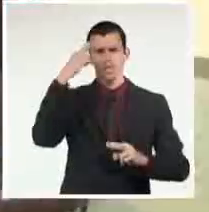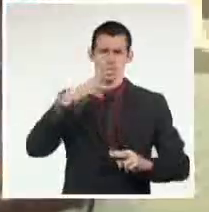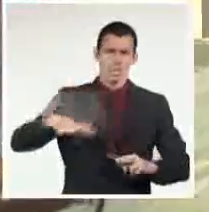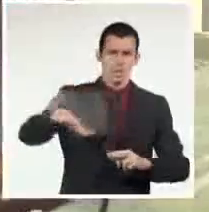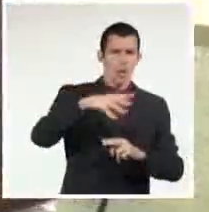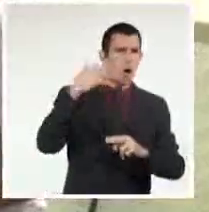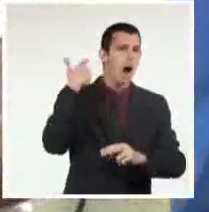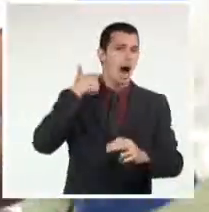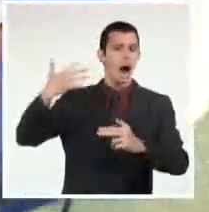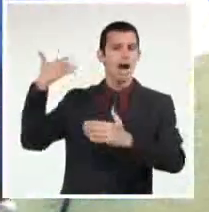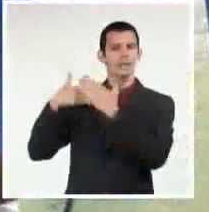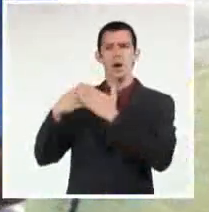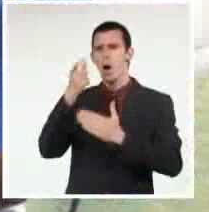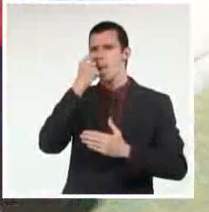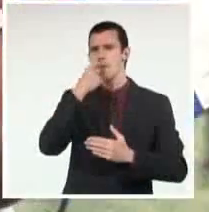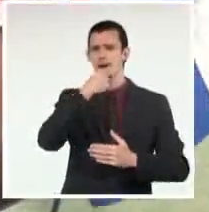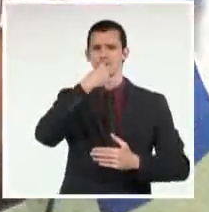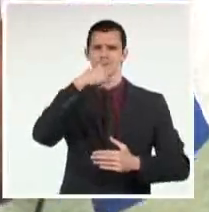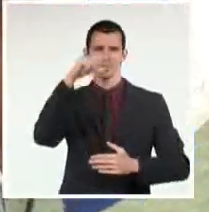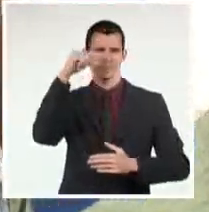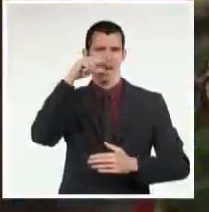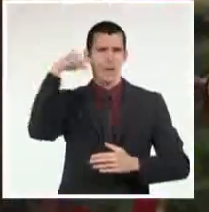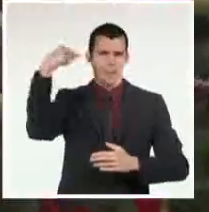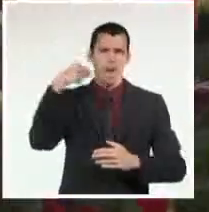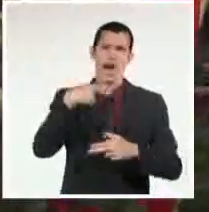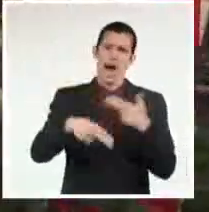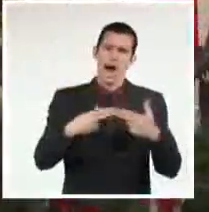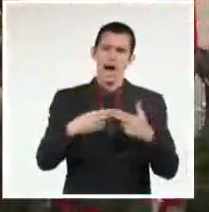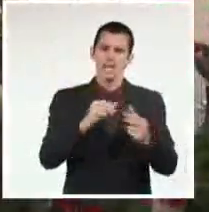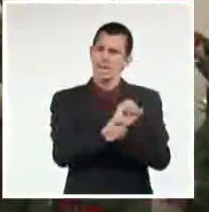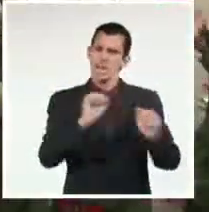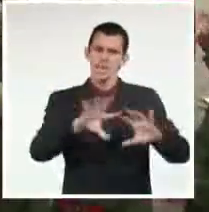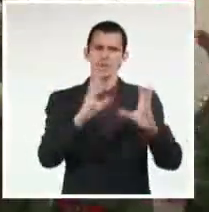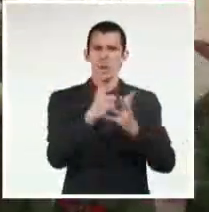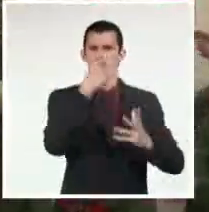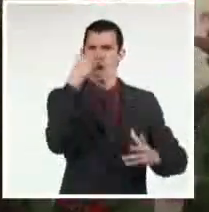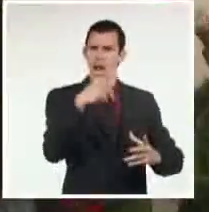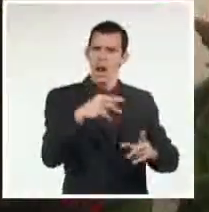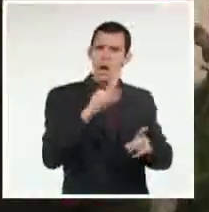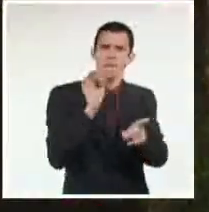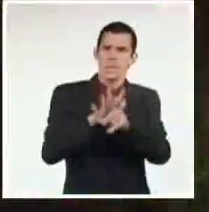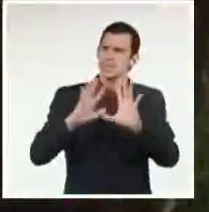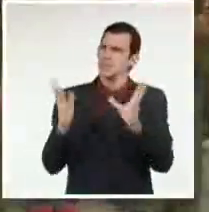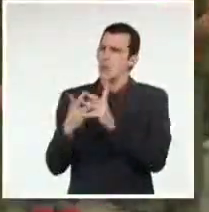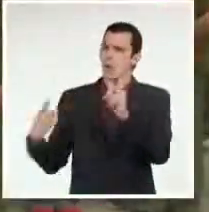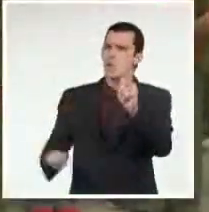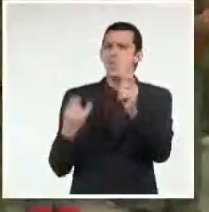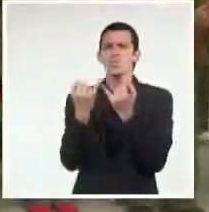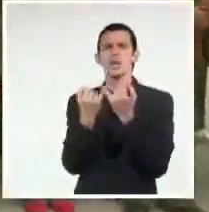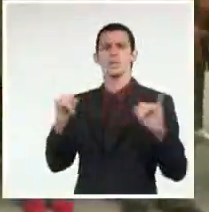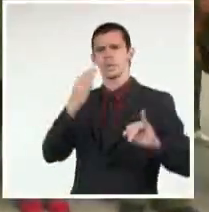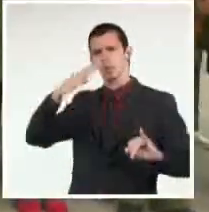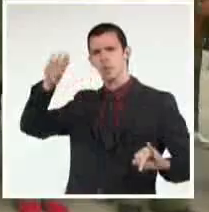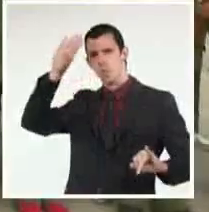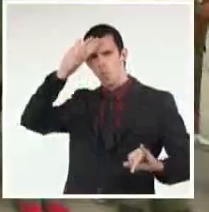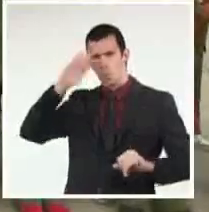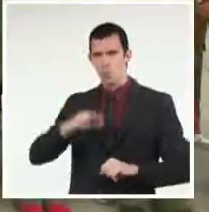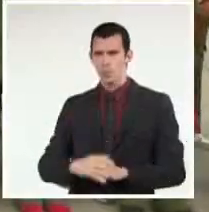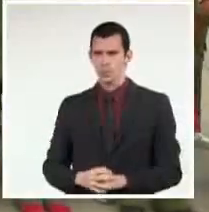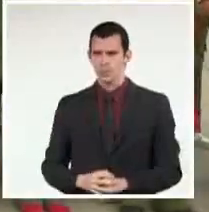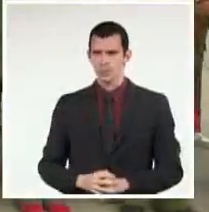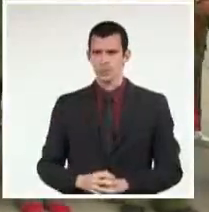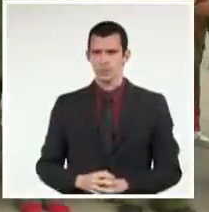de octubre de 1868. Así, en Bayamo, se volvió a honrar a nuestra génesis, desde el acercamiento a las raíces